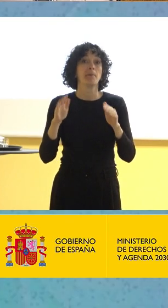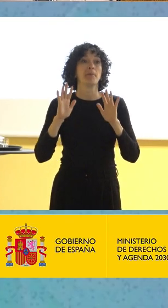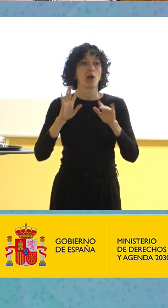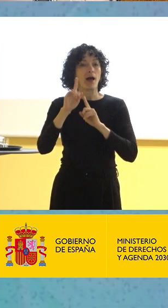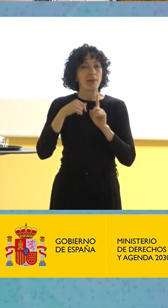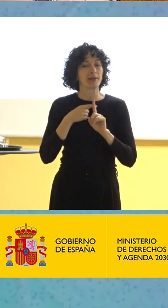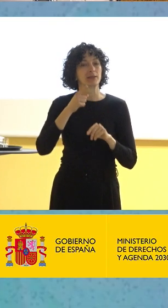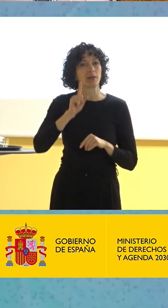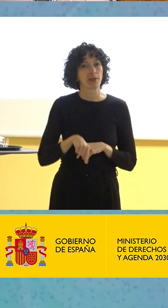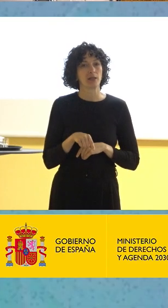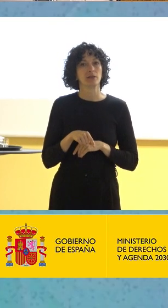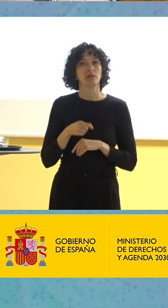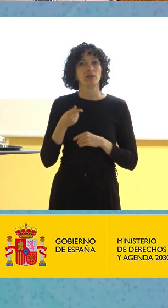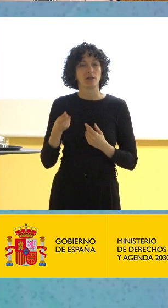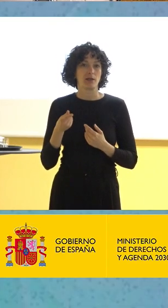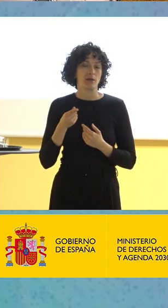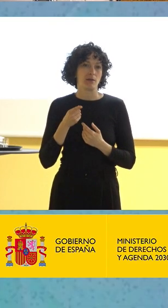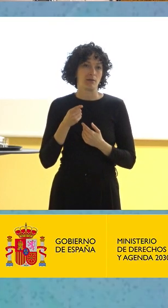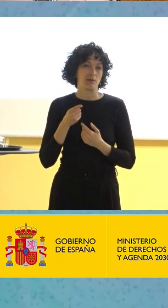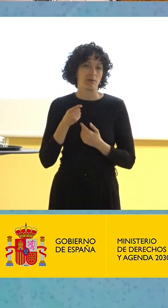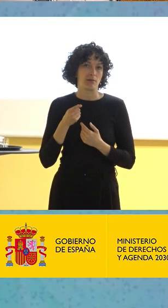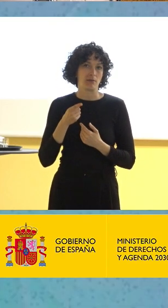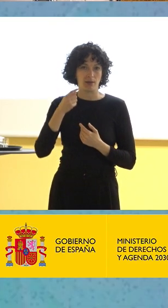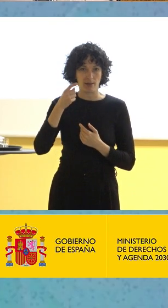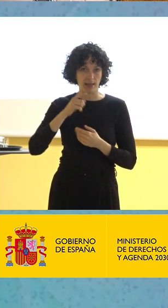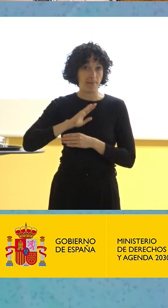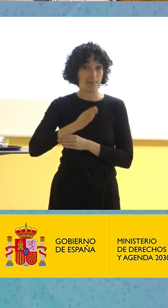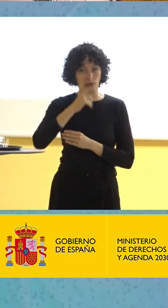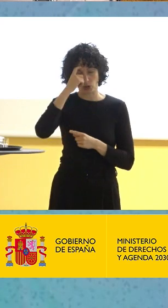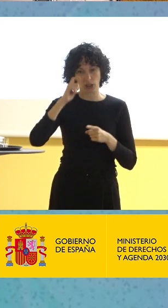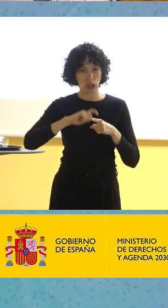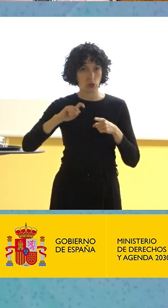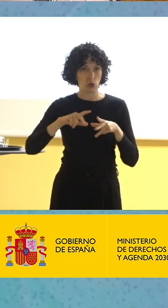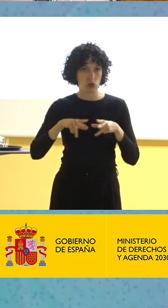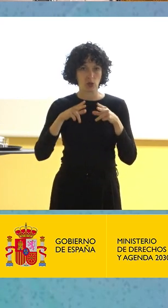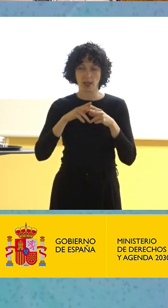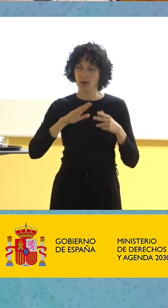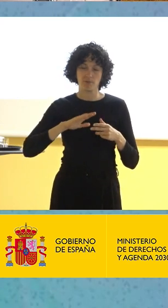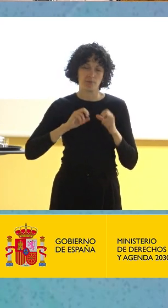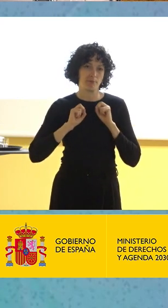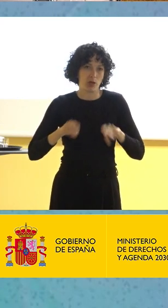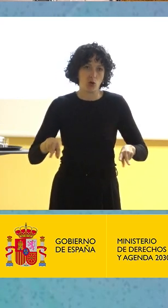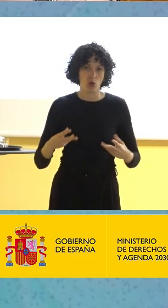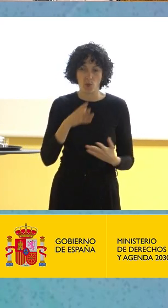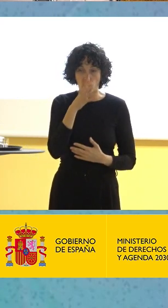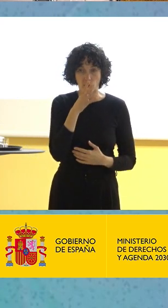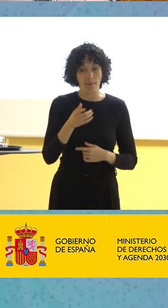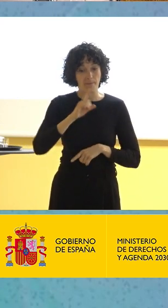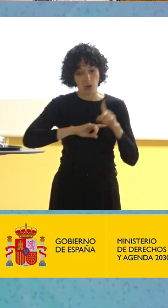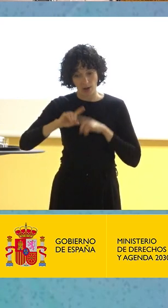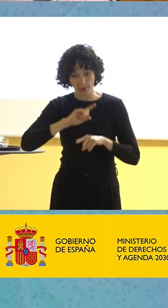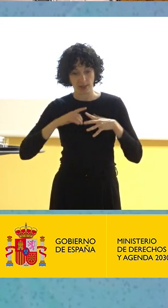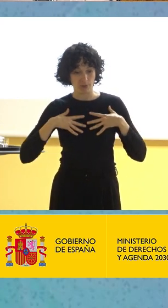pues incrementa ese deterioro también y ese impacto psicosocial, ¿no? Y cómo genera pues diferentes